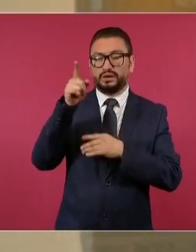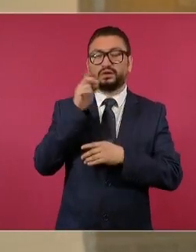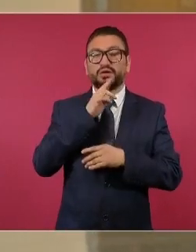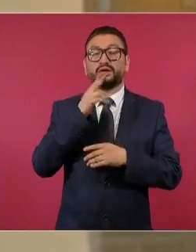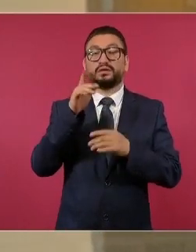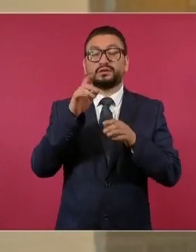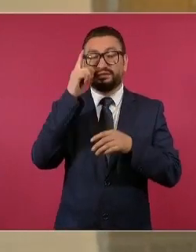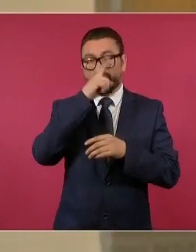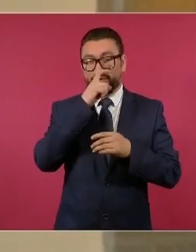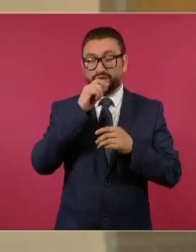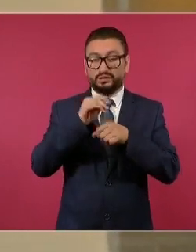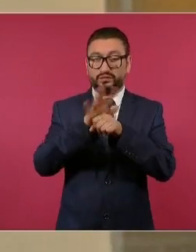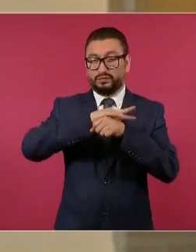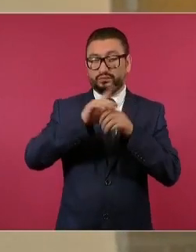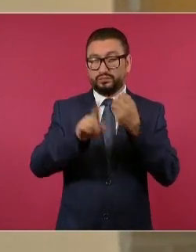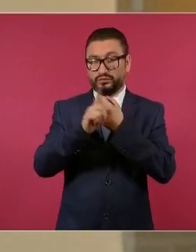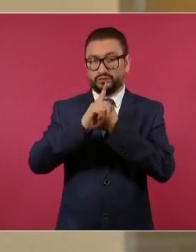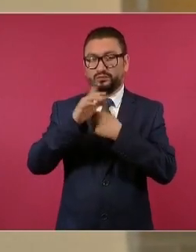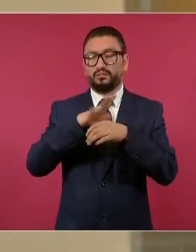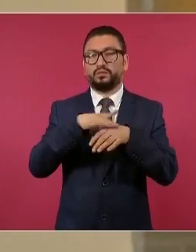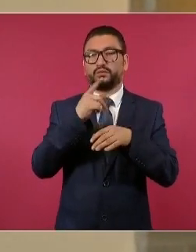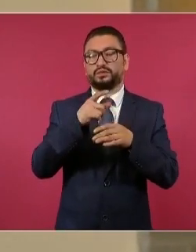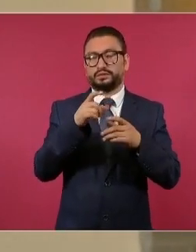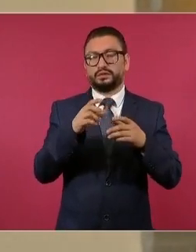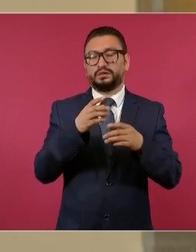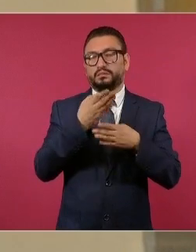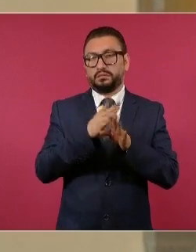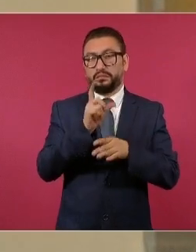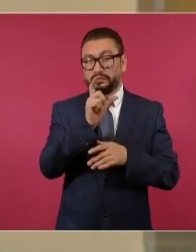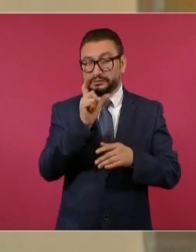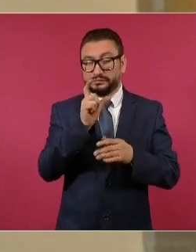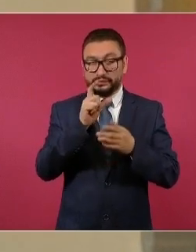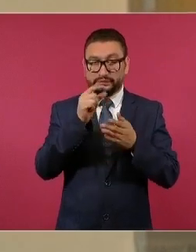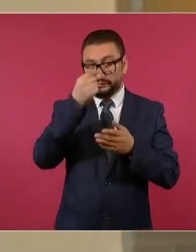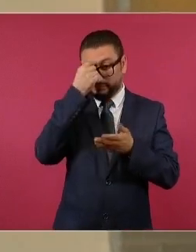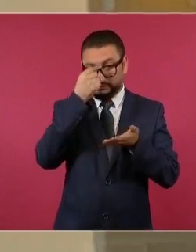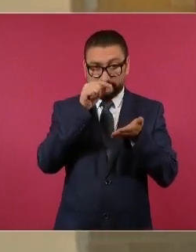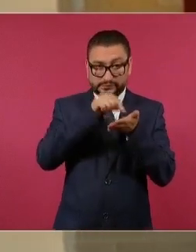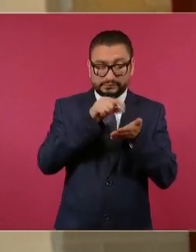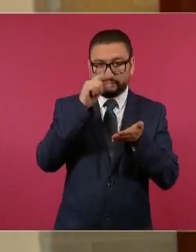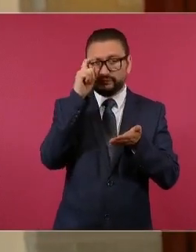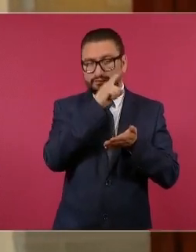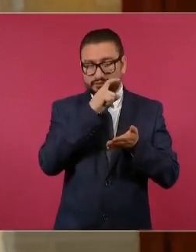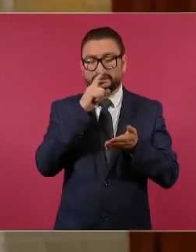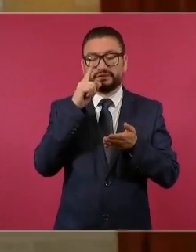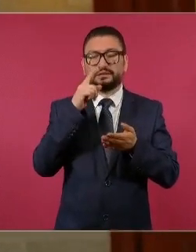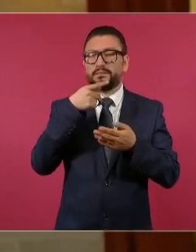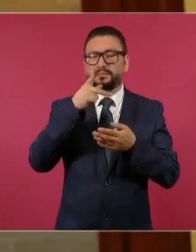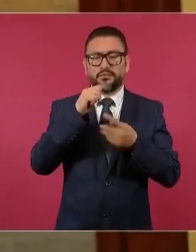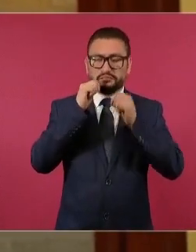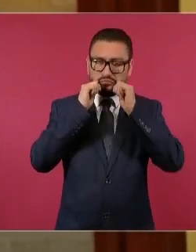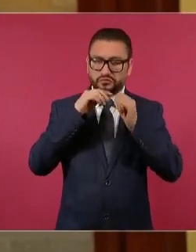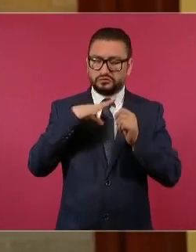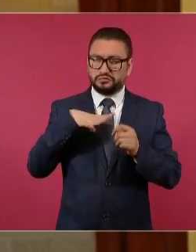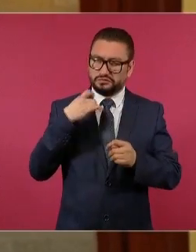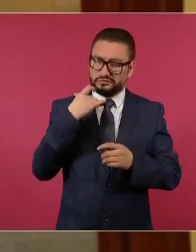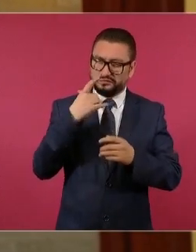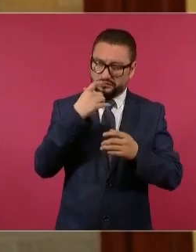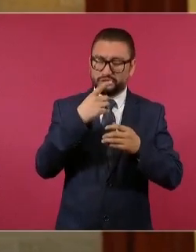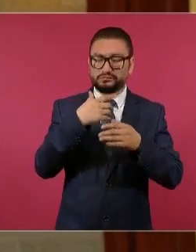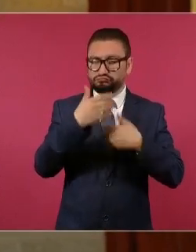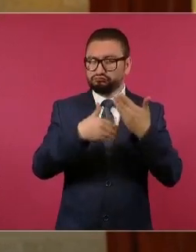las tarjetas que llevan un chip y cada una de ellas fue un poco complicado, pero logramos superar